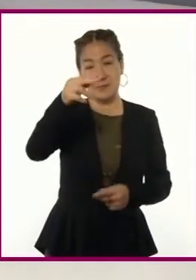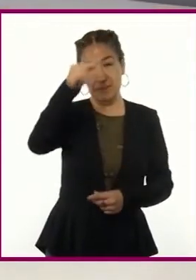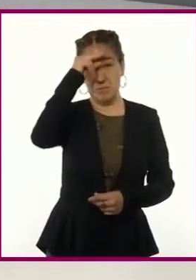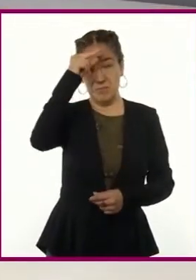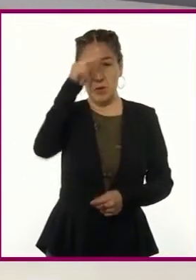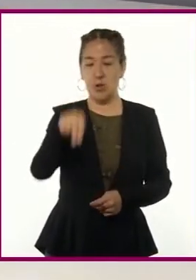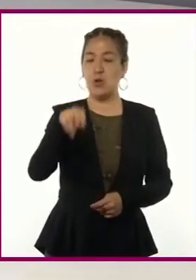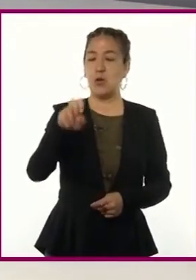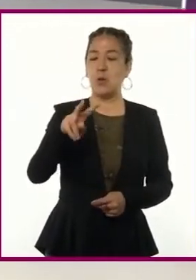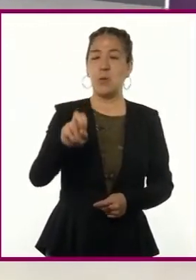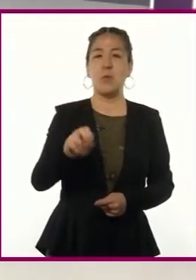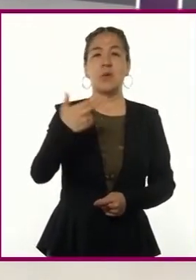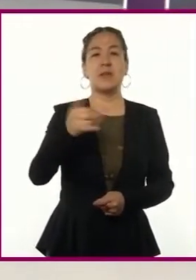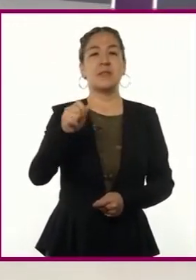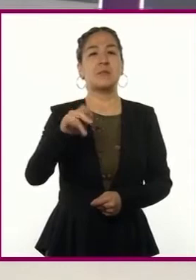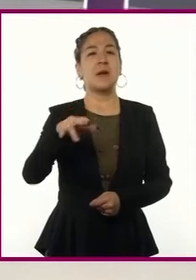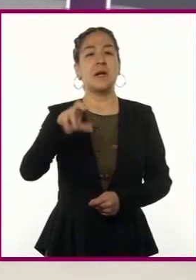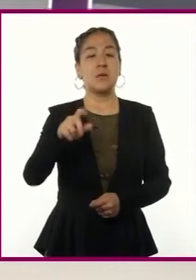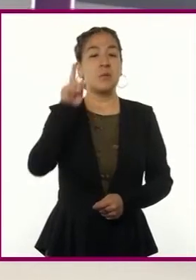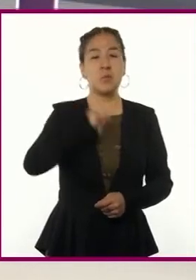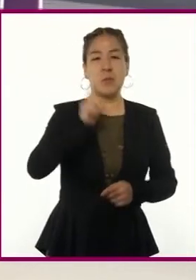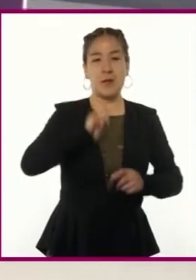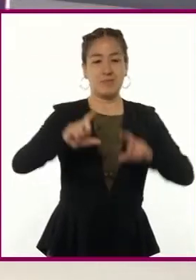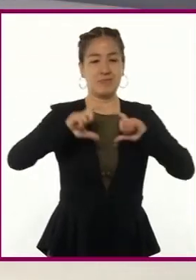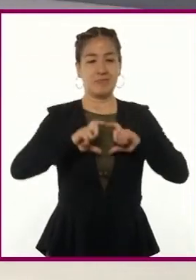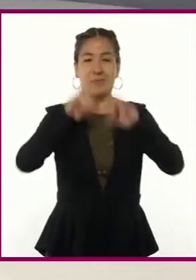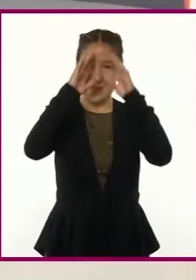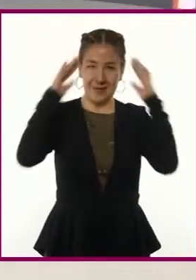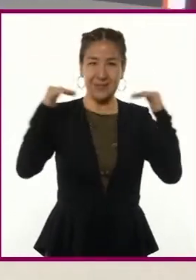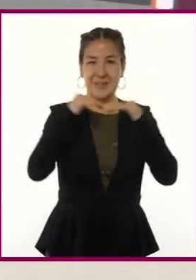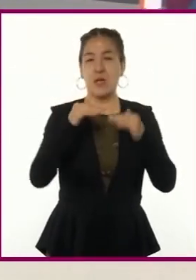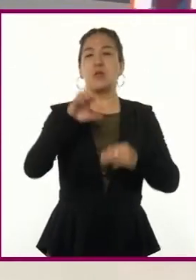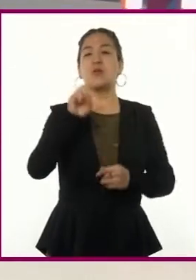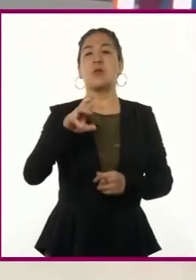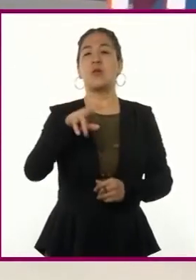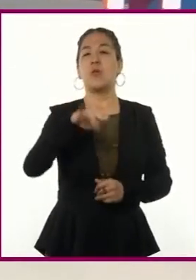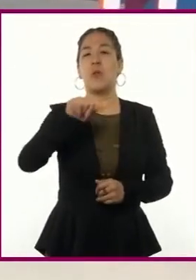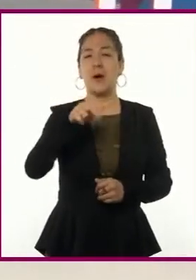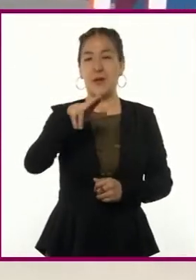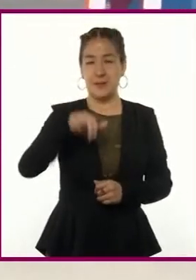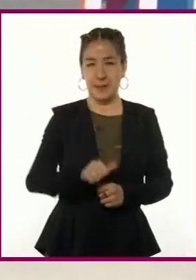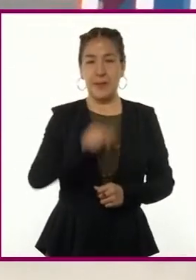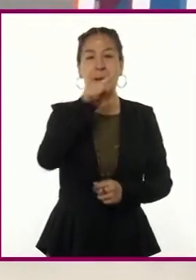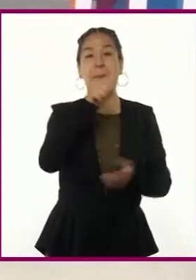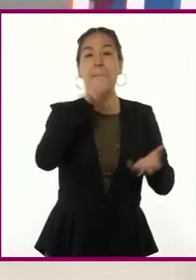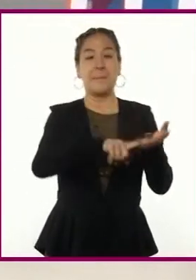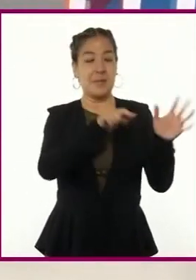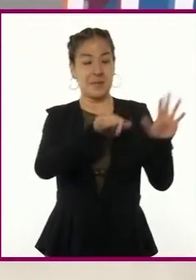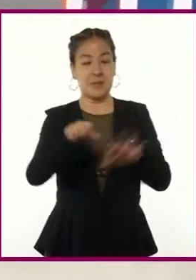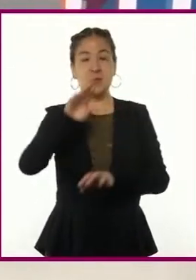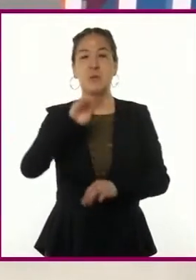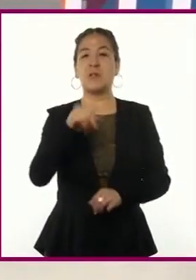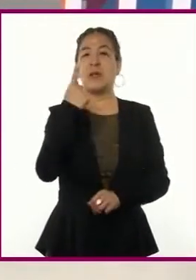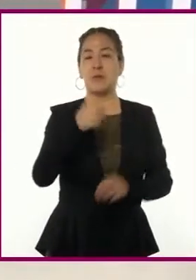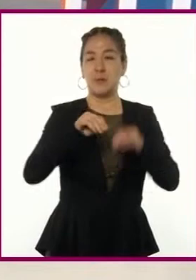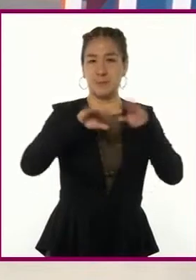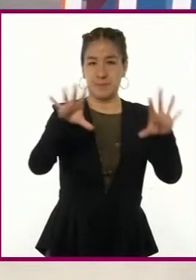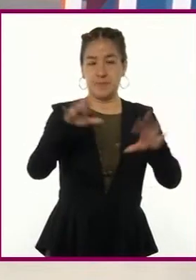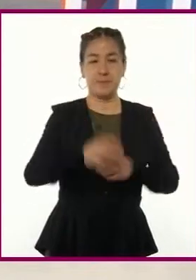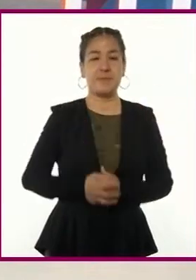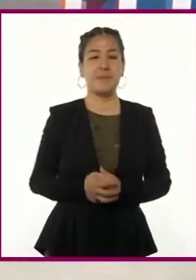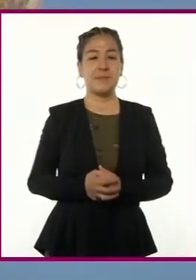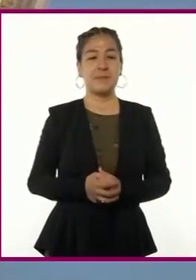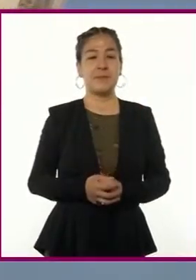un fragmento de la obra de la poeta Sor Juana Inés de la Cruz, publicada en 1691. Dice así: